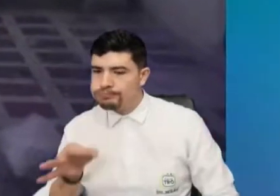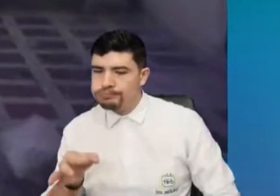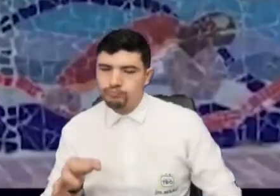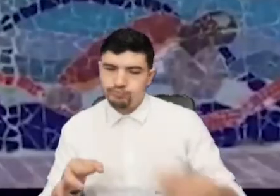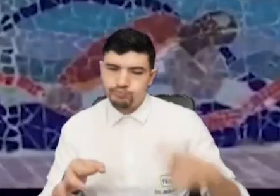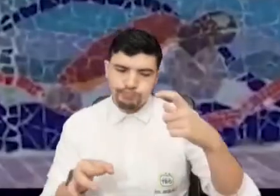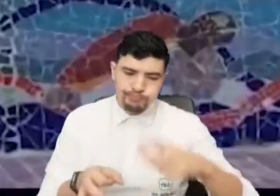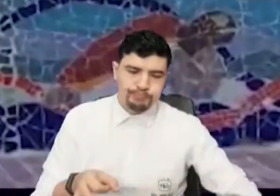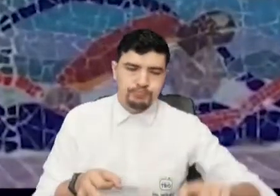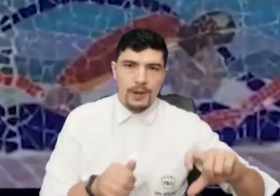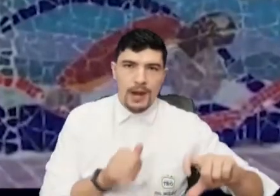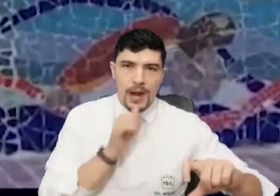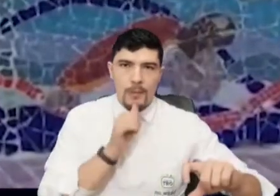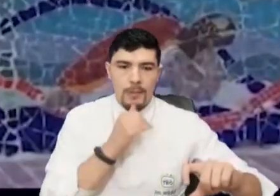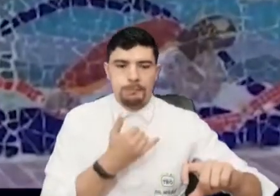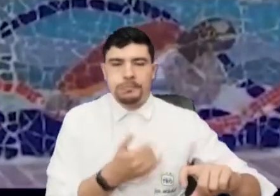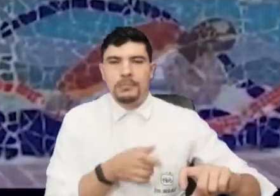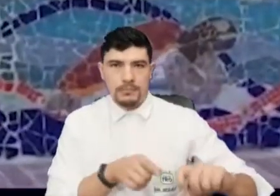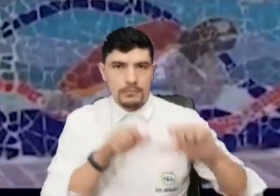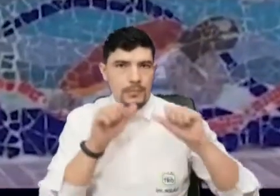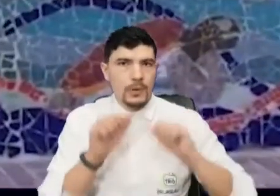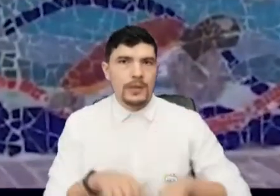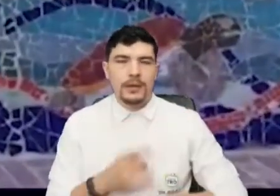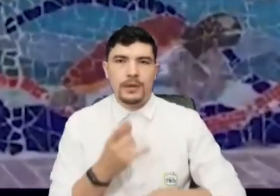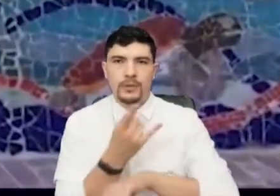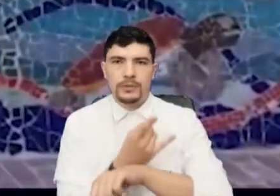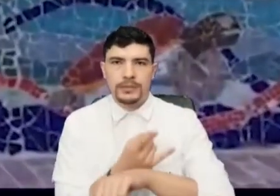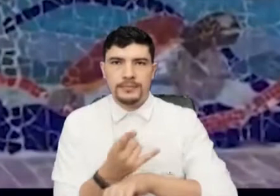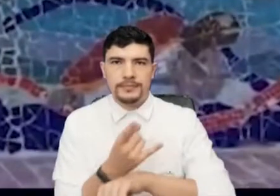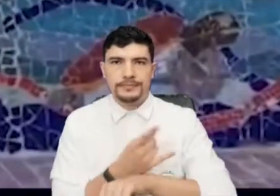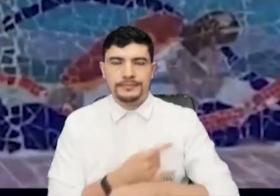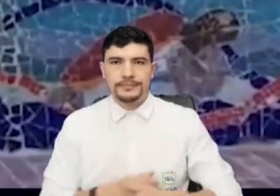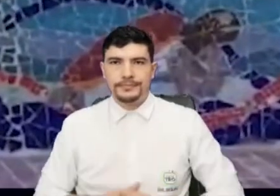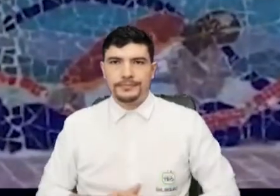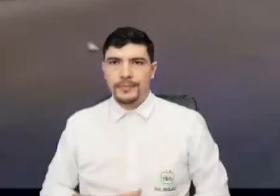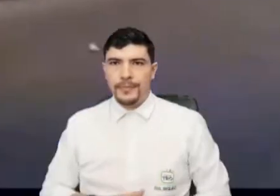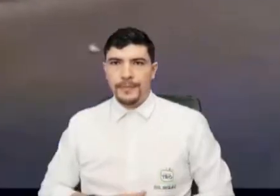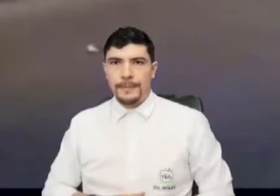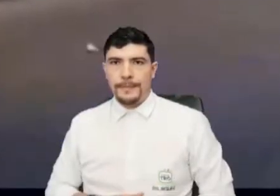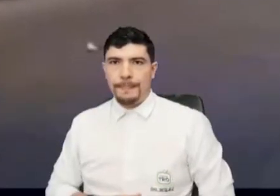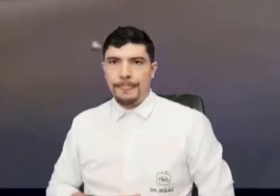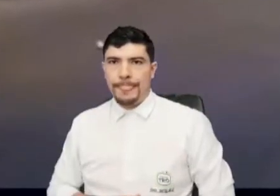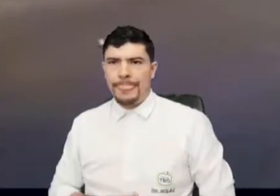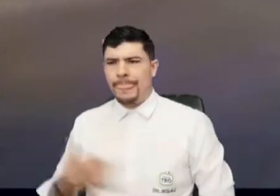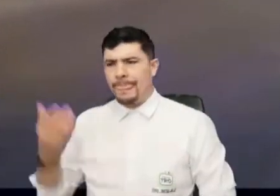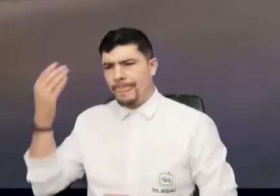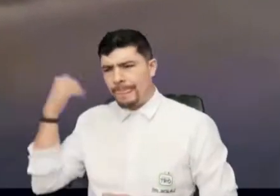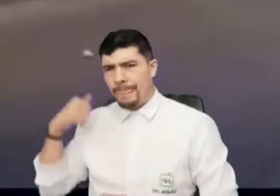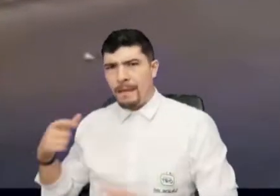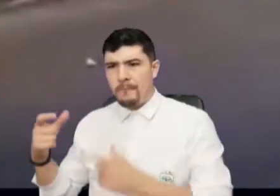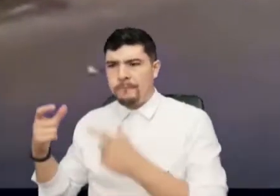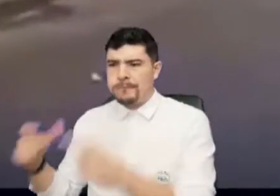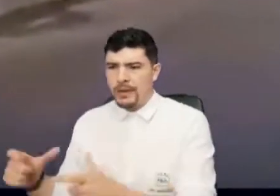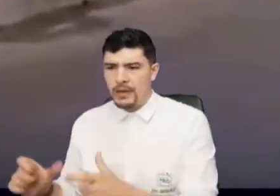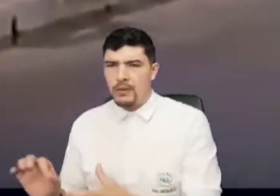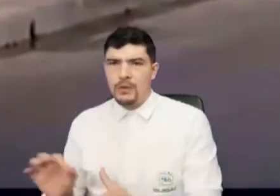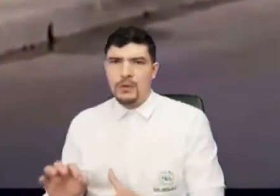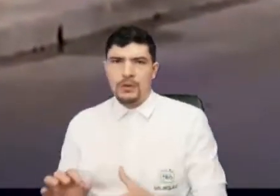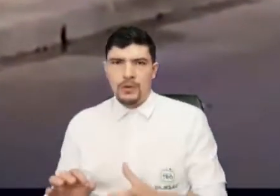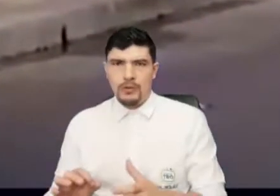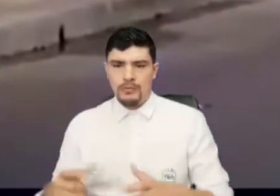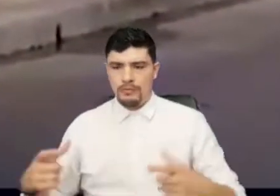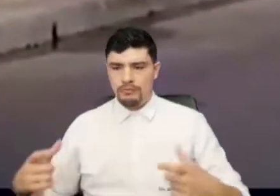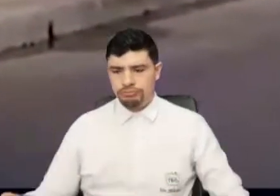inicialmente ubicamos algunos tazas algunos baldes para alimentar